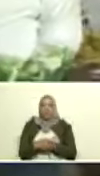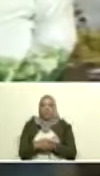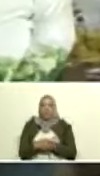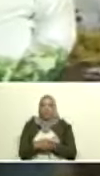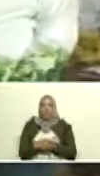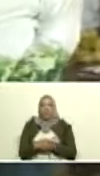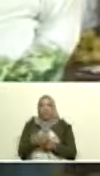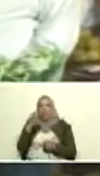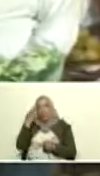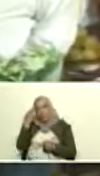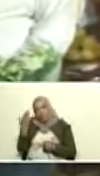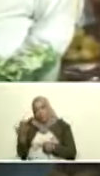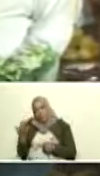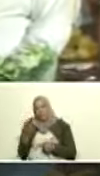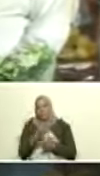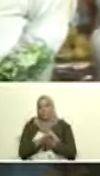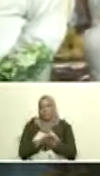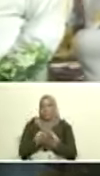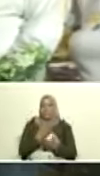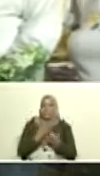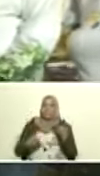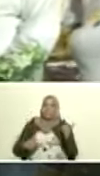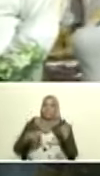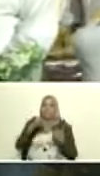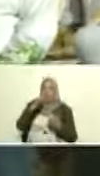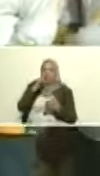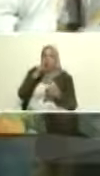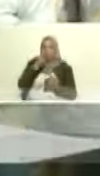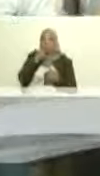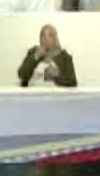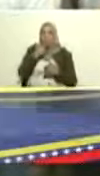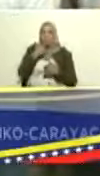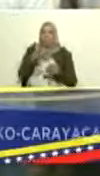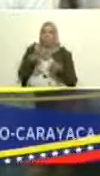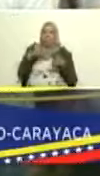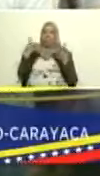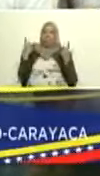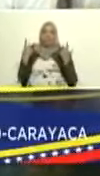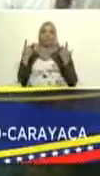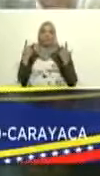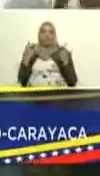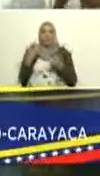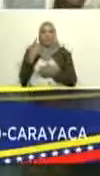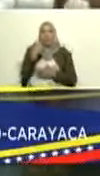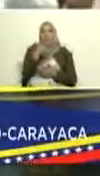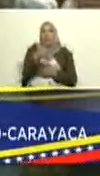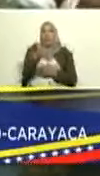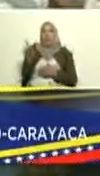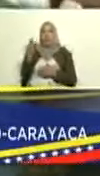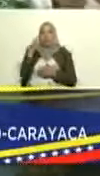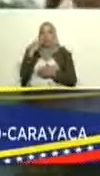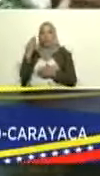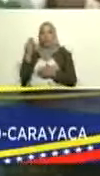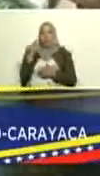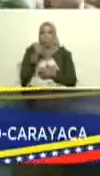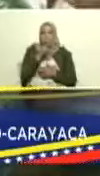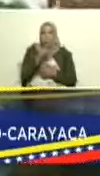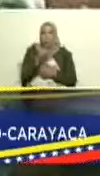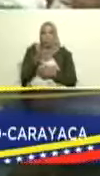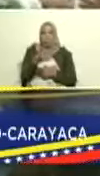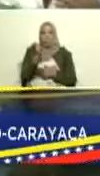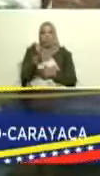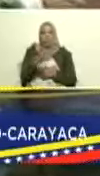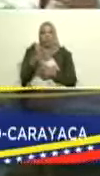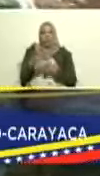Saludo, presidente, desde aquí, de este territorio comunal, Carayaca, parroquia invicta y aguerrida, que nunca ha